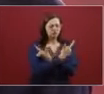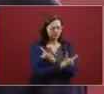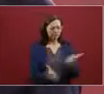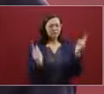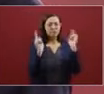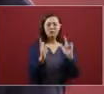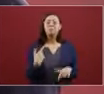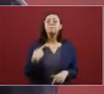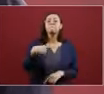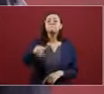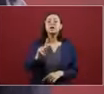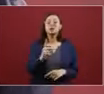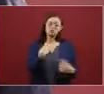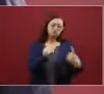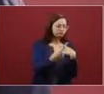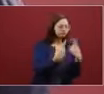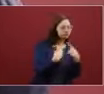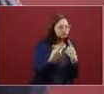dialogar, debatir,